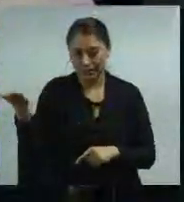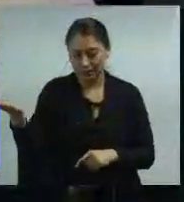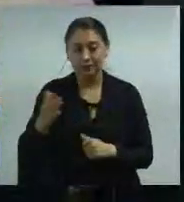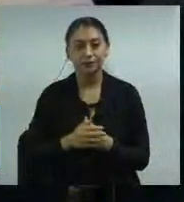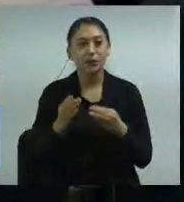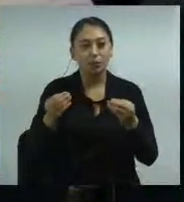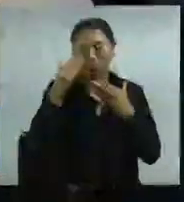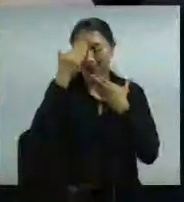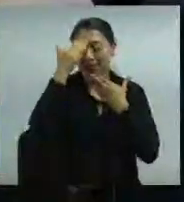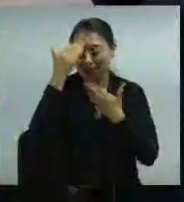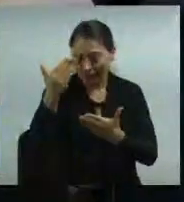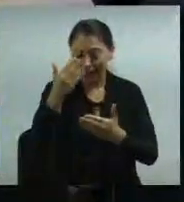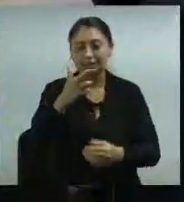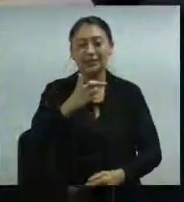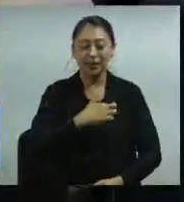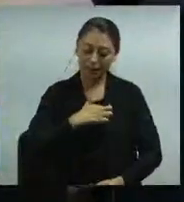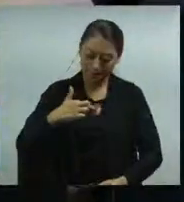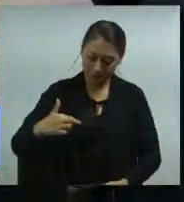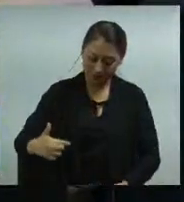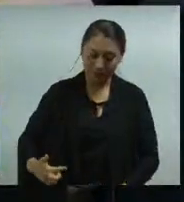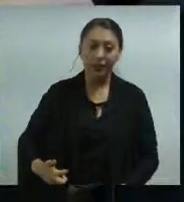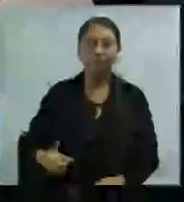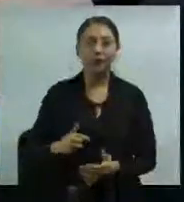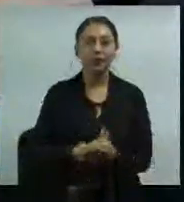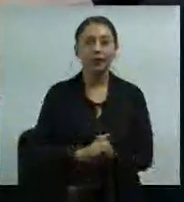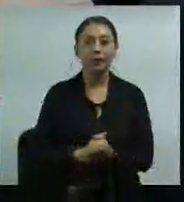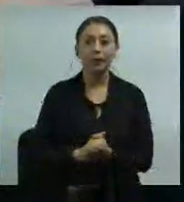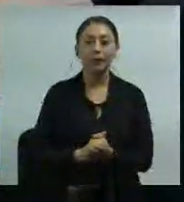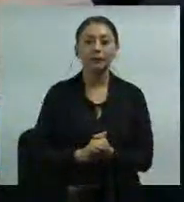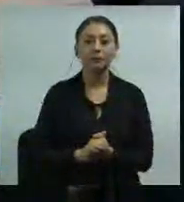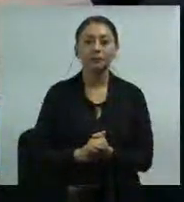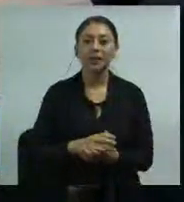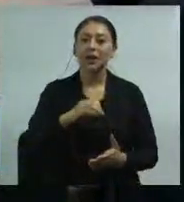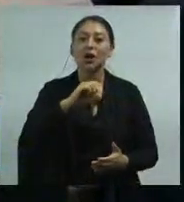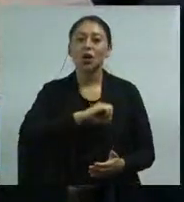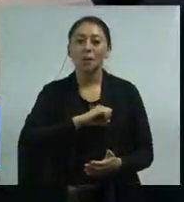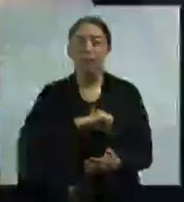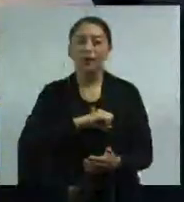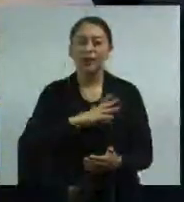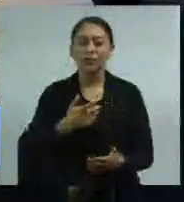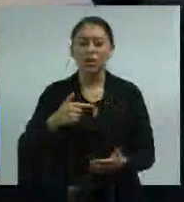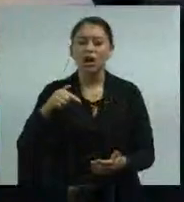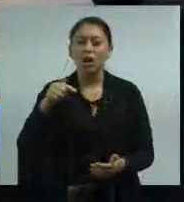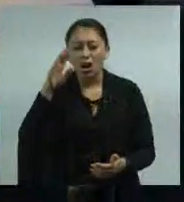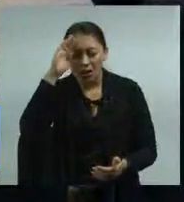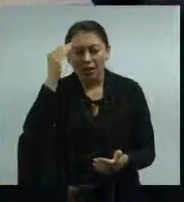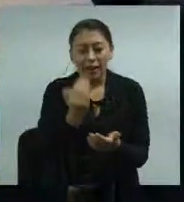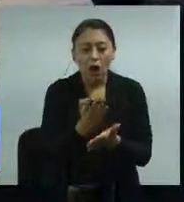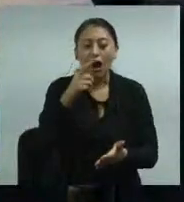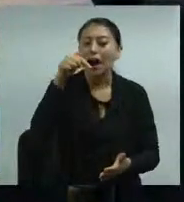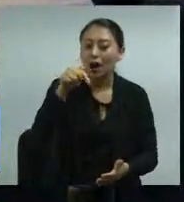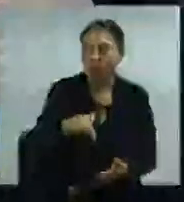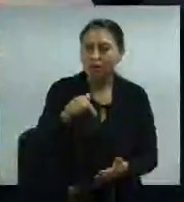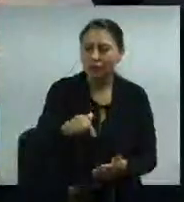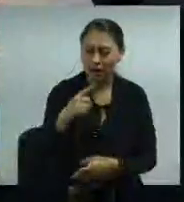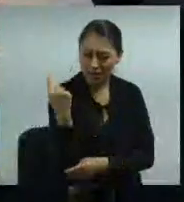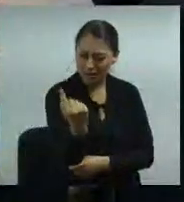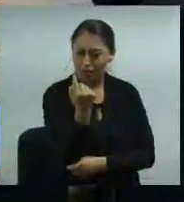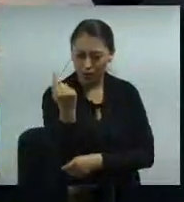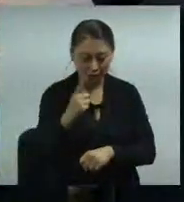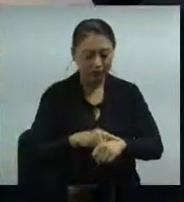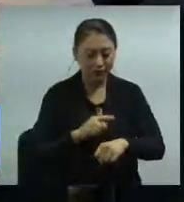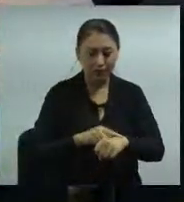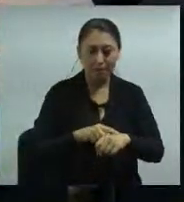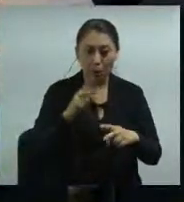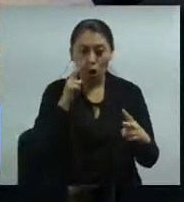Muchas gracias, señor presidente. Queridos compañeros, yo creo que es el momento apropiado para entrar a conocer